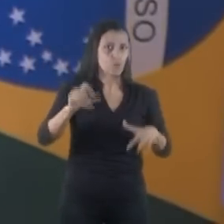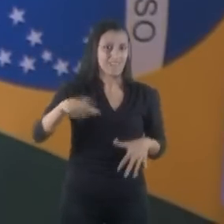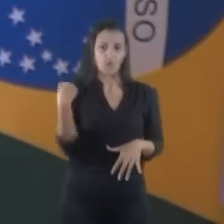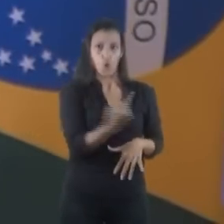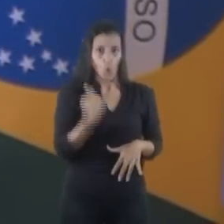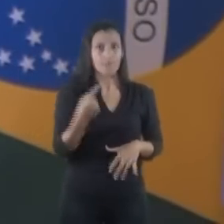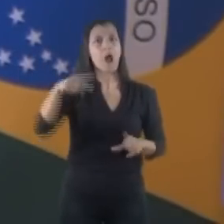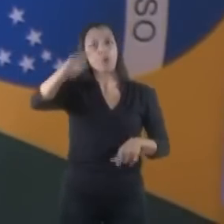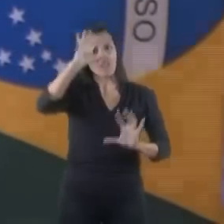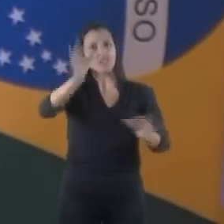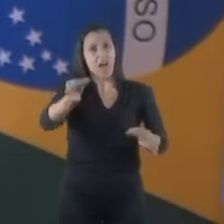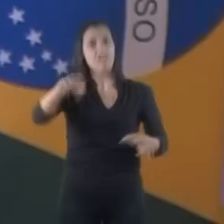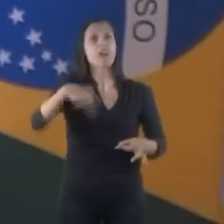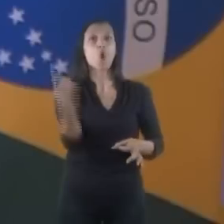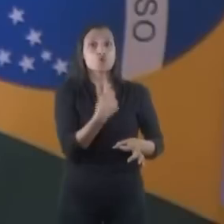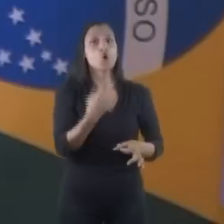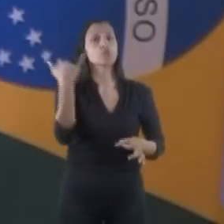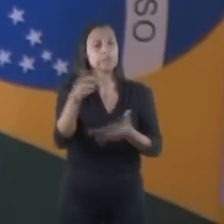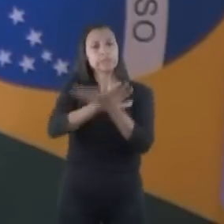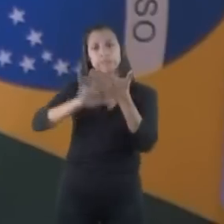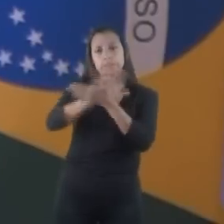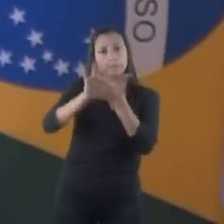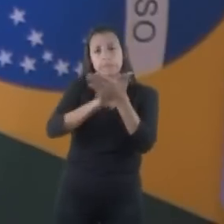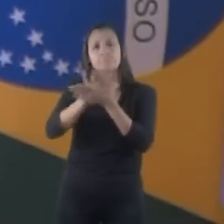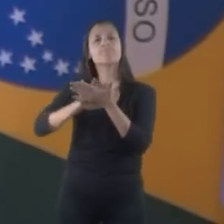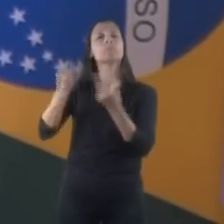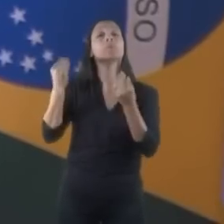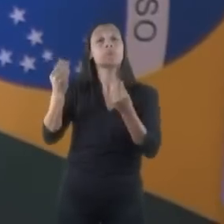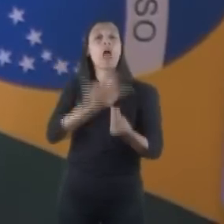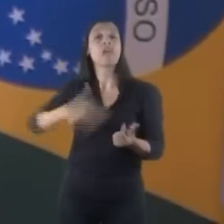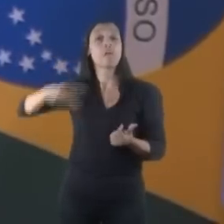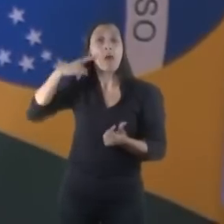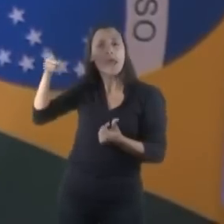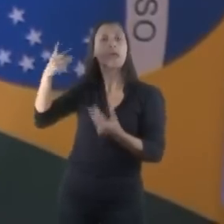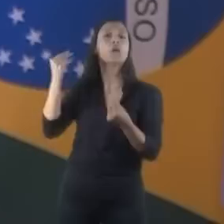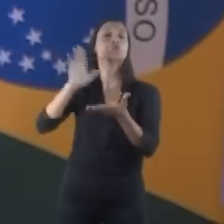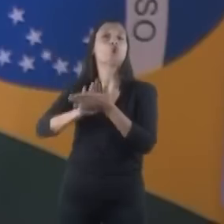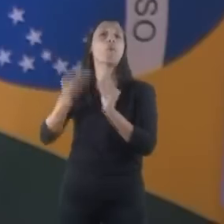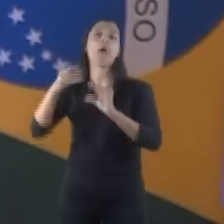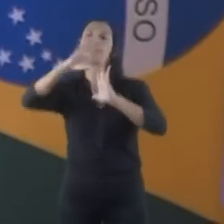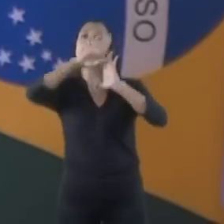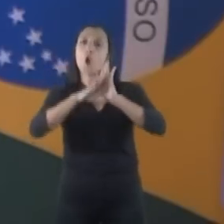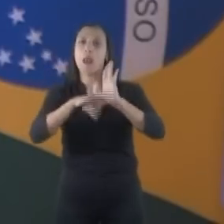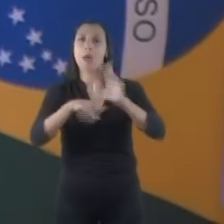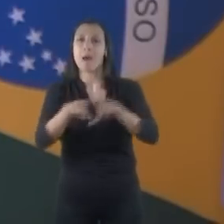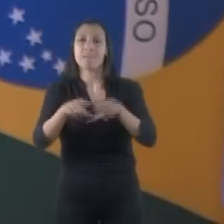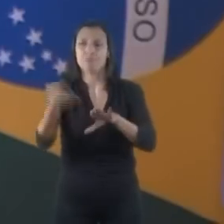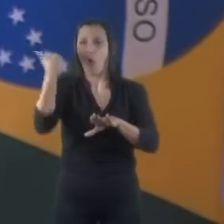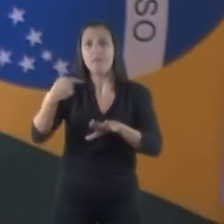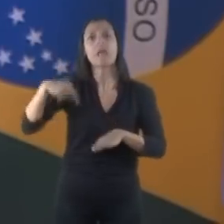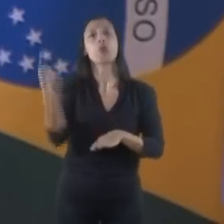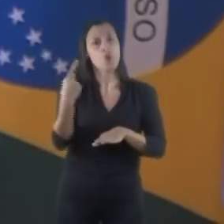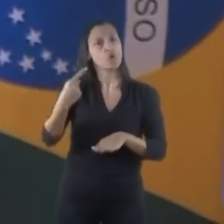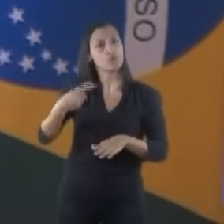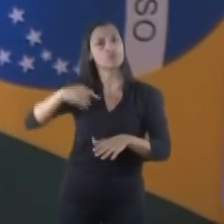Como ustedes saben, estamos rediscutiendo con el fondo el programa que nosotros comprometimos en